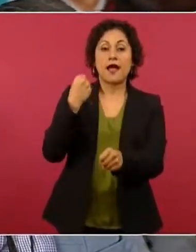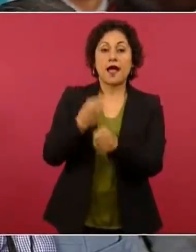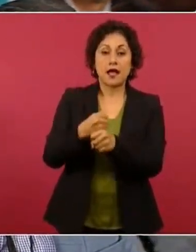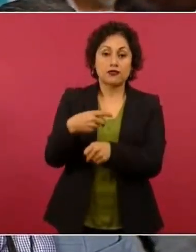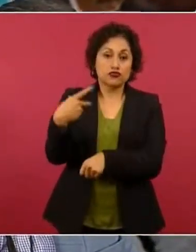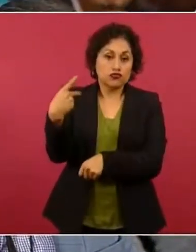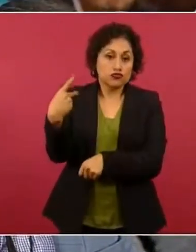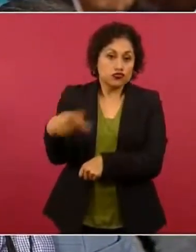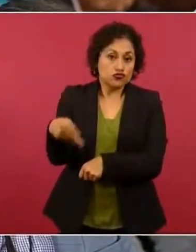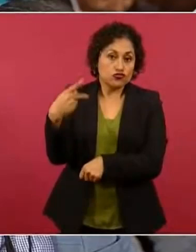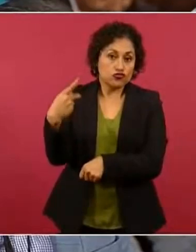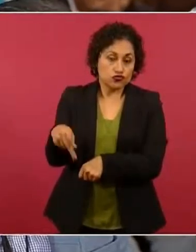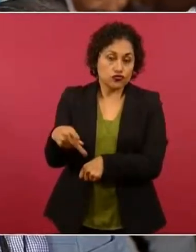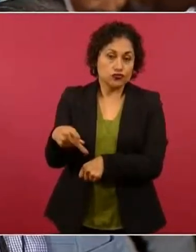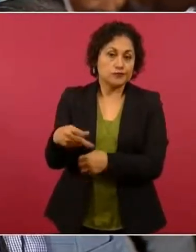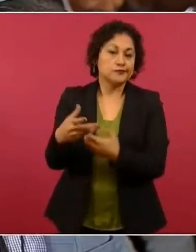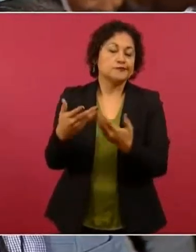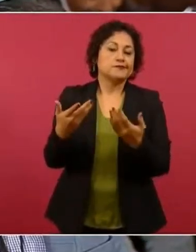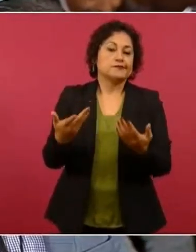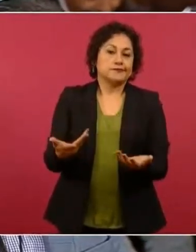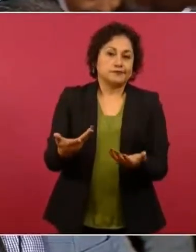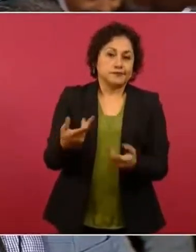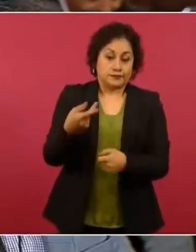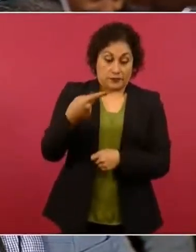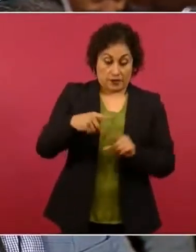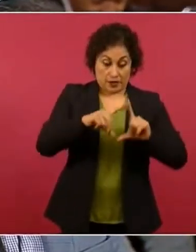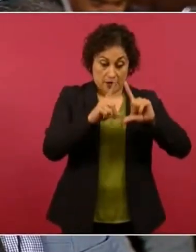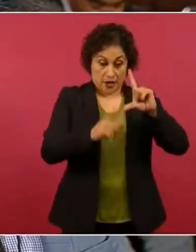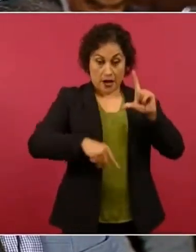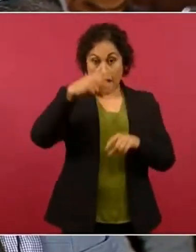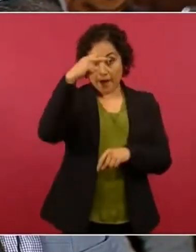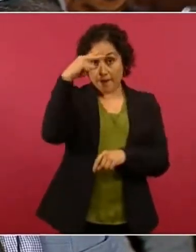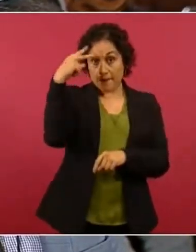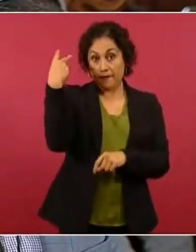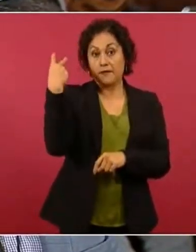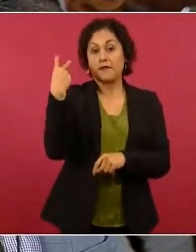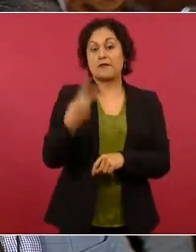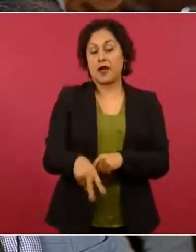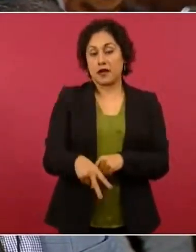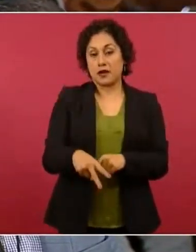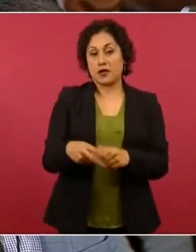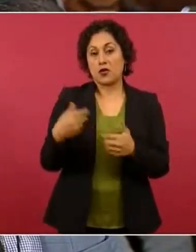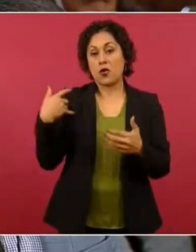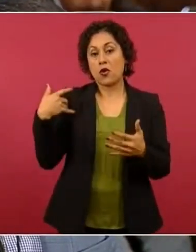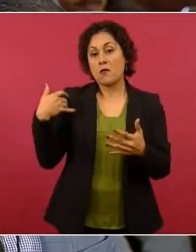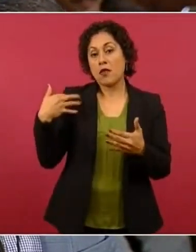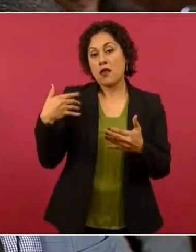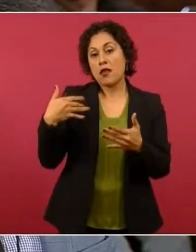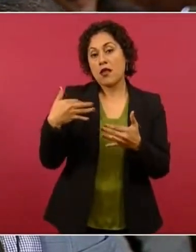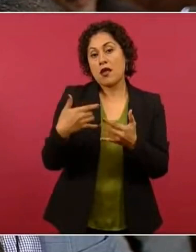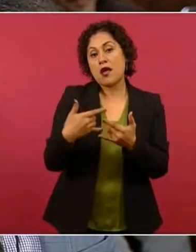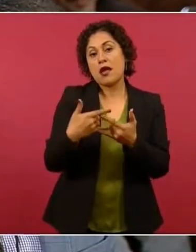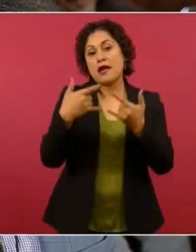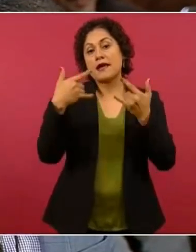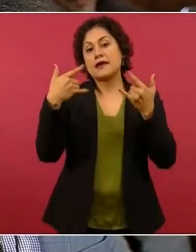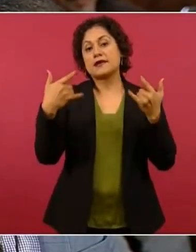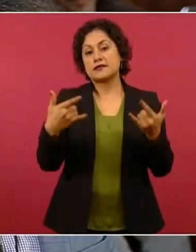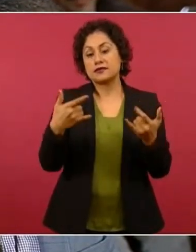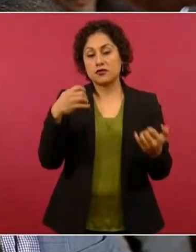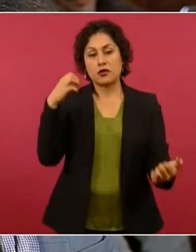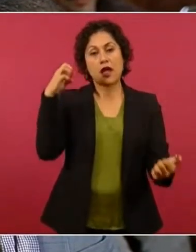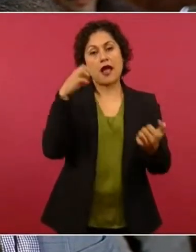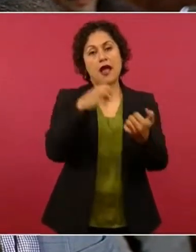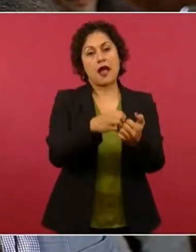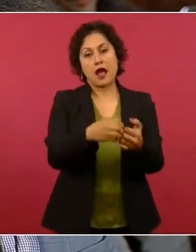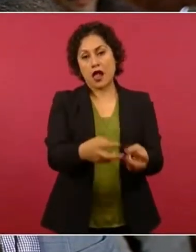en México se tiene una pues larga historia desgraciadamente de fraudes y desvíos millonarios